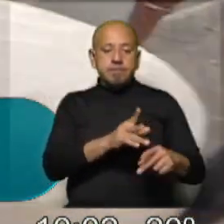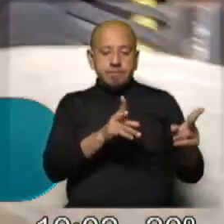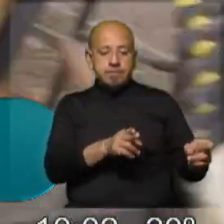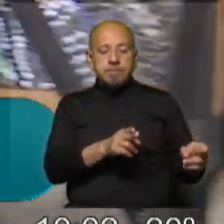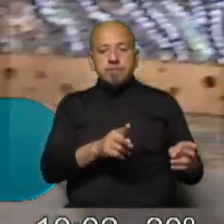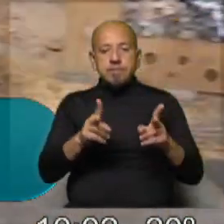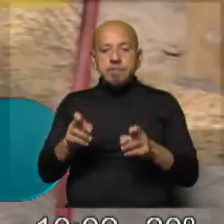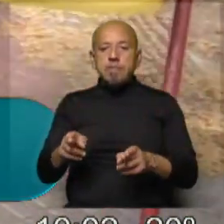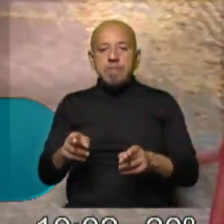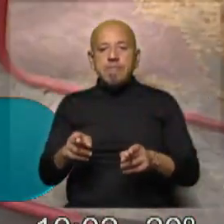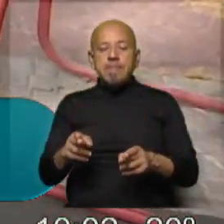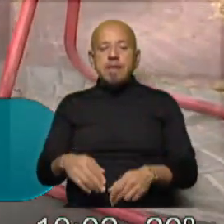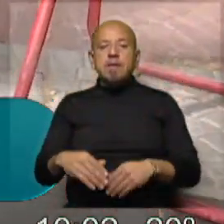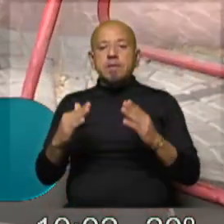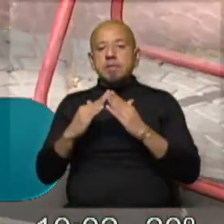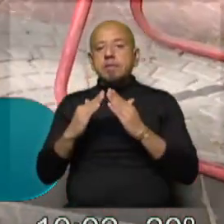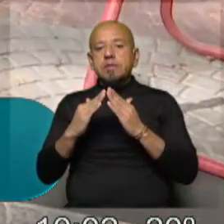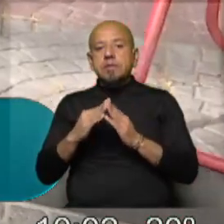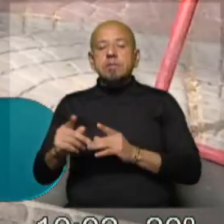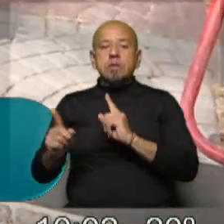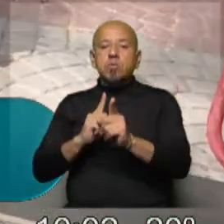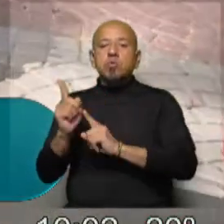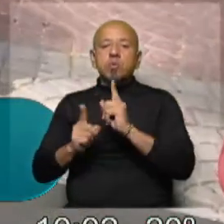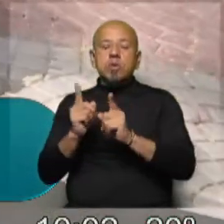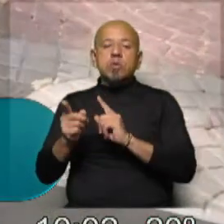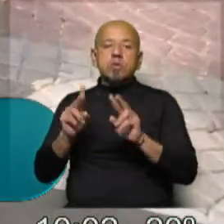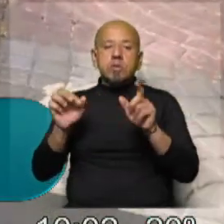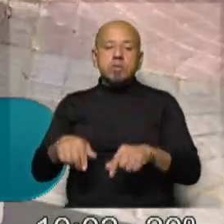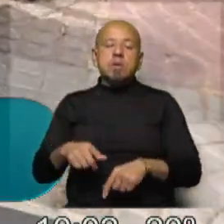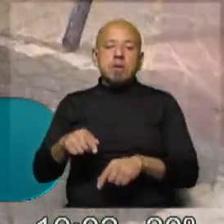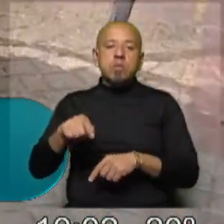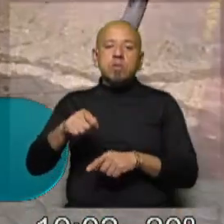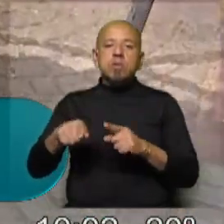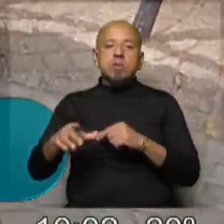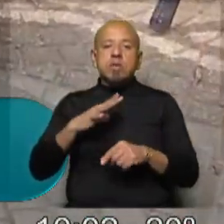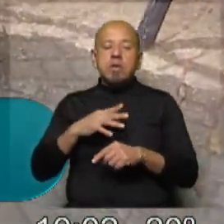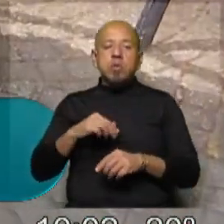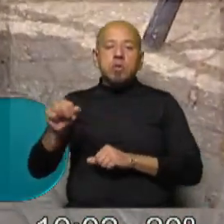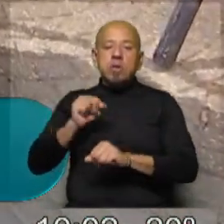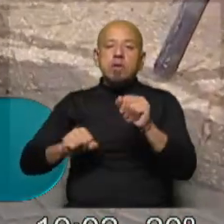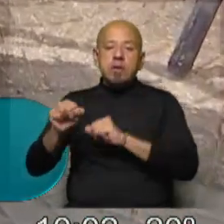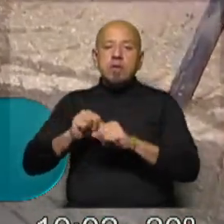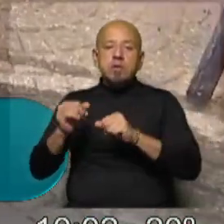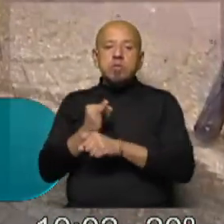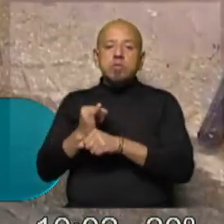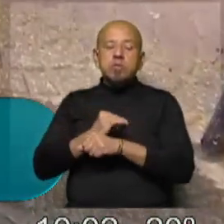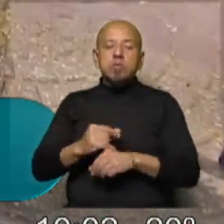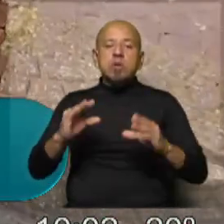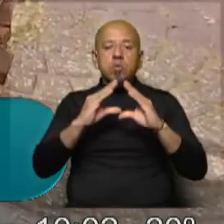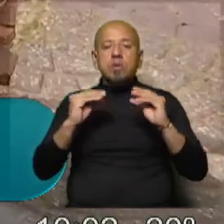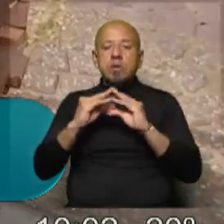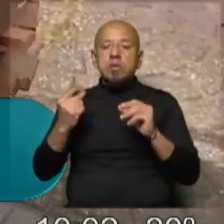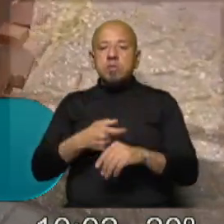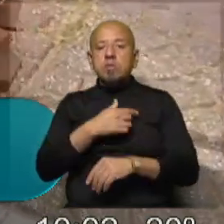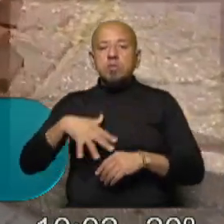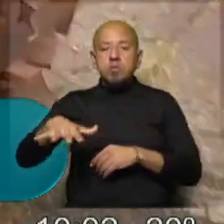Después tenemos una casa de medio camino para usuarios judiciales, tenemos un lavadero industrial, que es la primera, una cooperativa social, donde lavamos